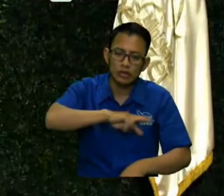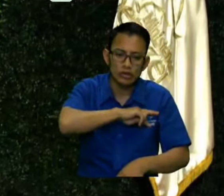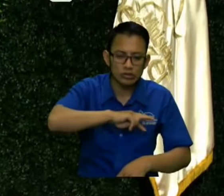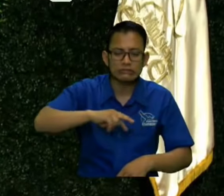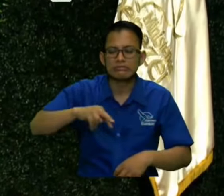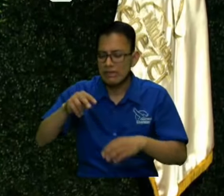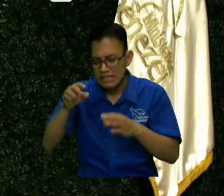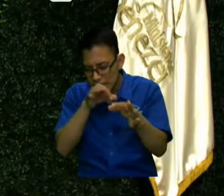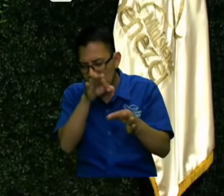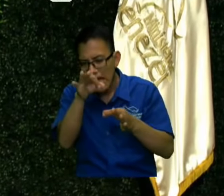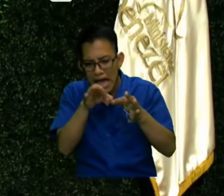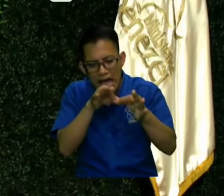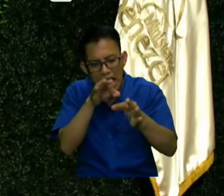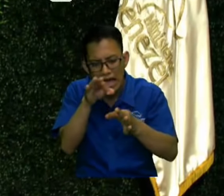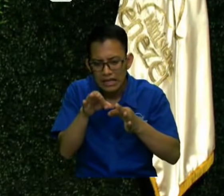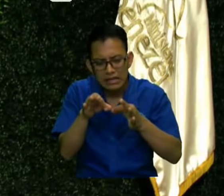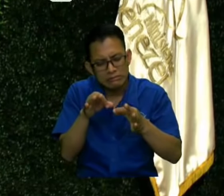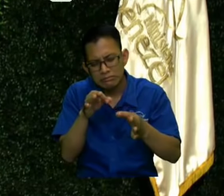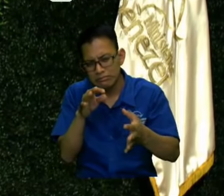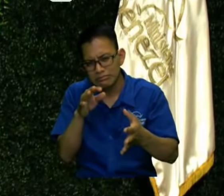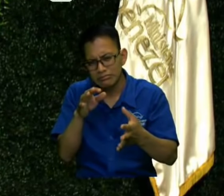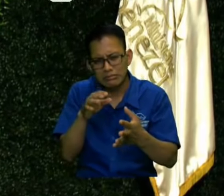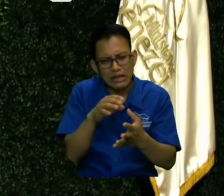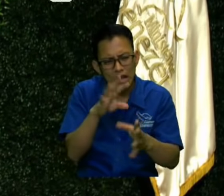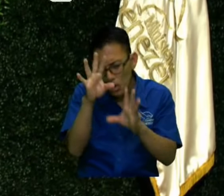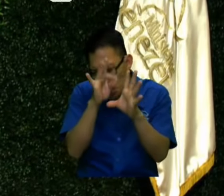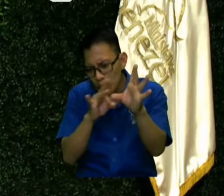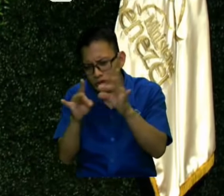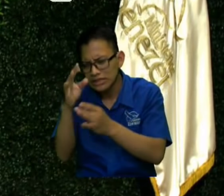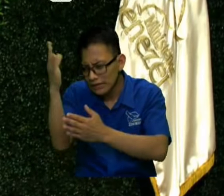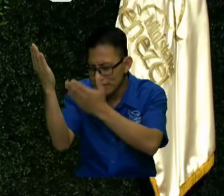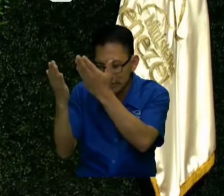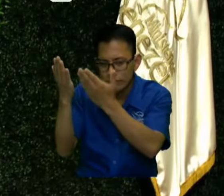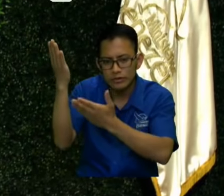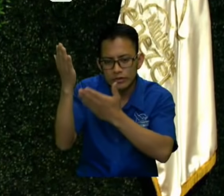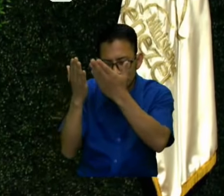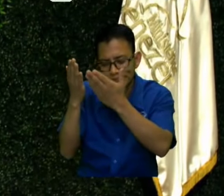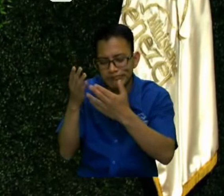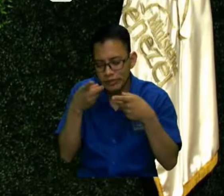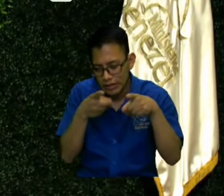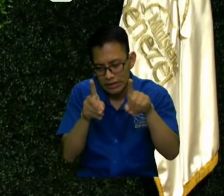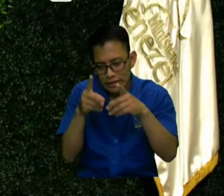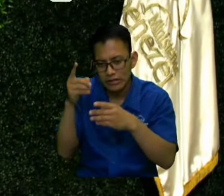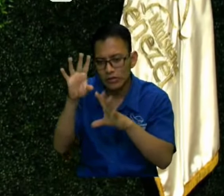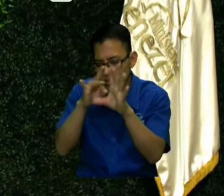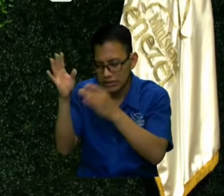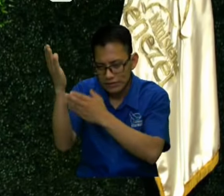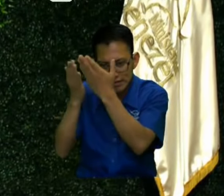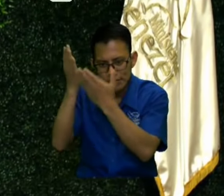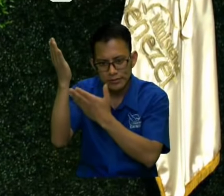a lo largo de un par de cultos. A saber, miremos pues.